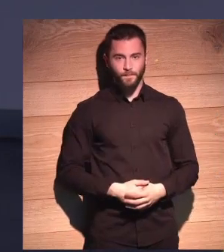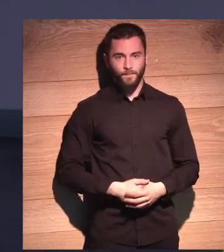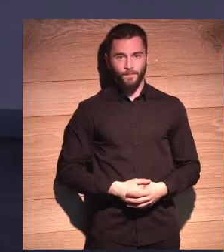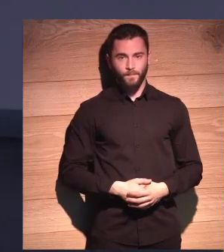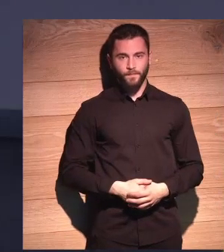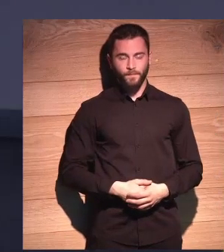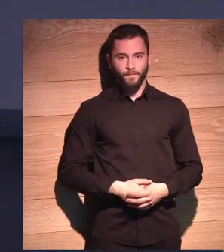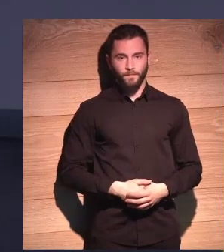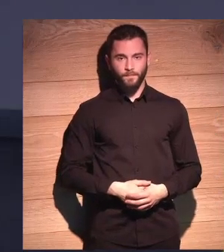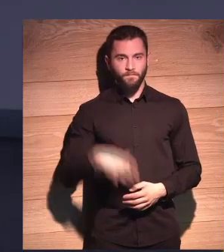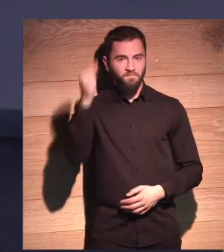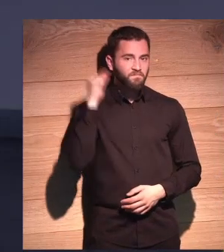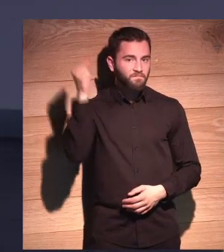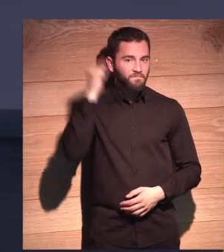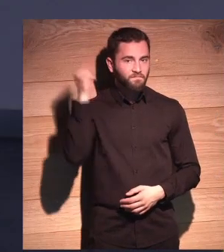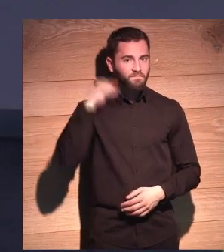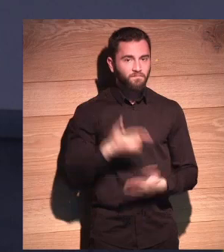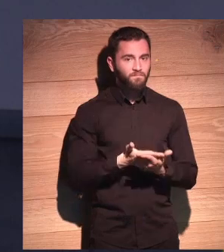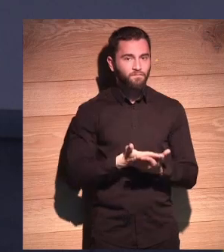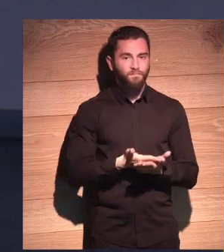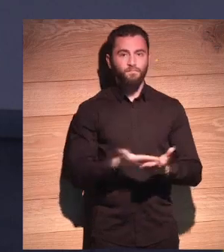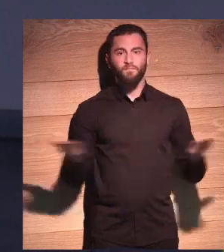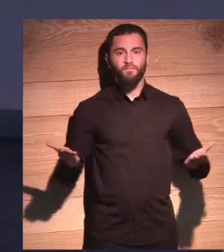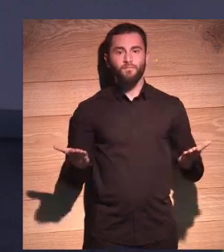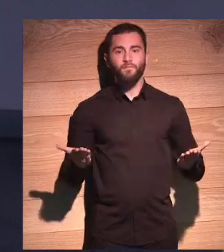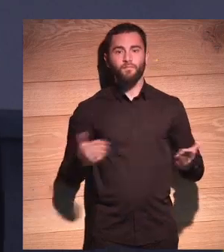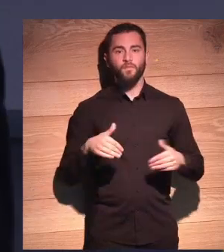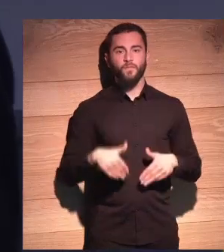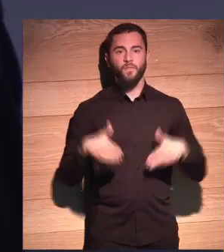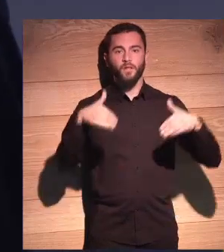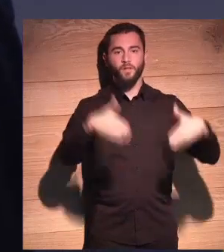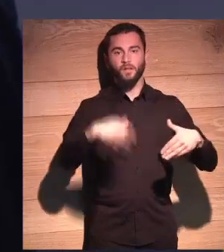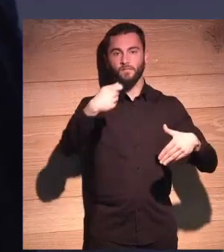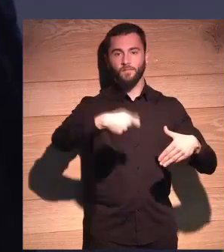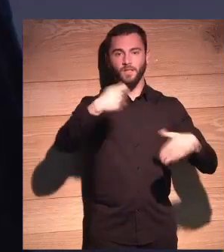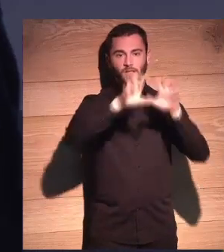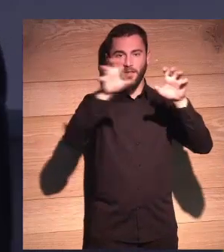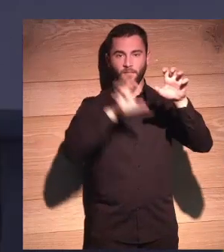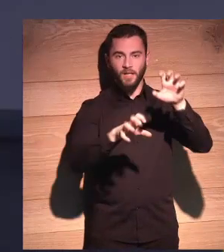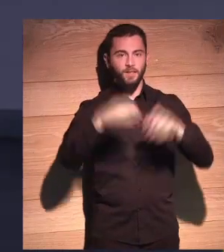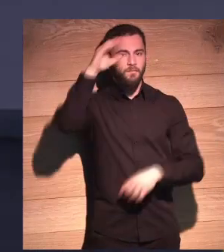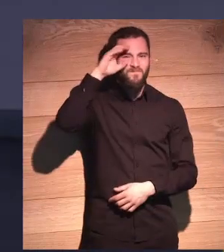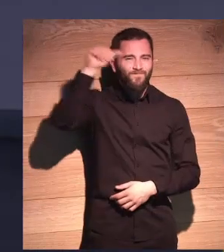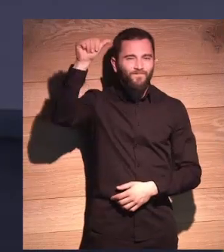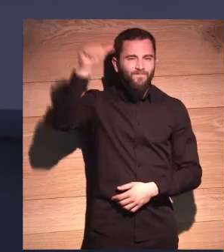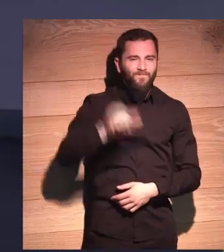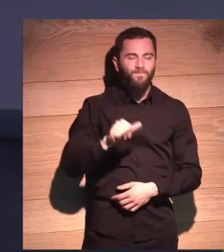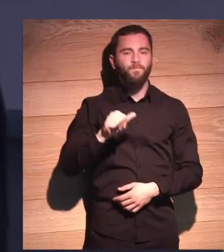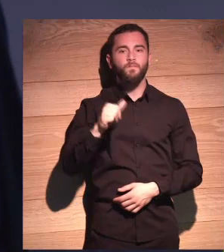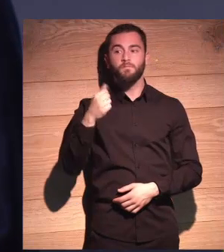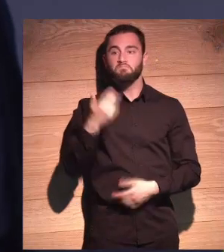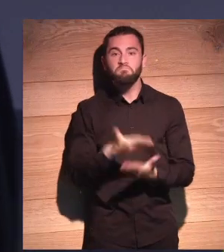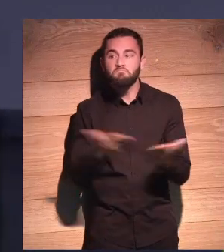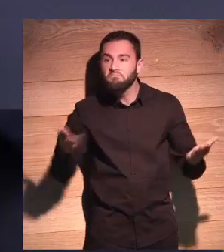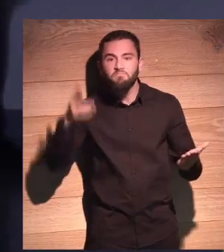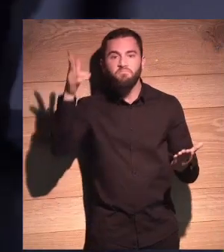Habréis oído, escucháis a los candidatos a presidente de país. ¿Habéis